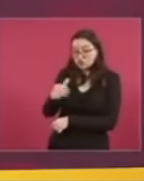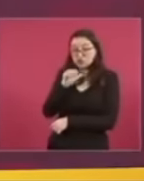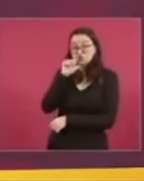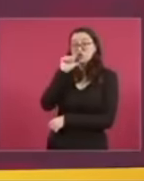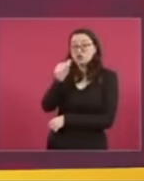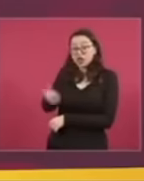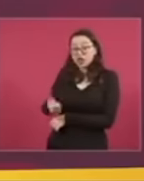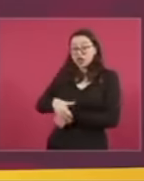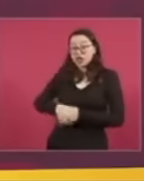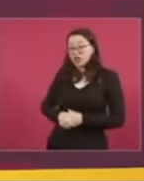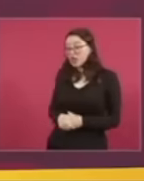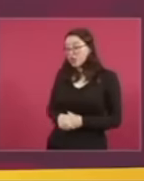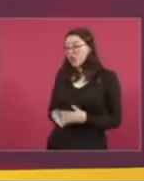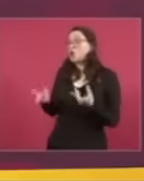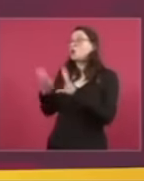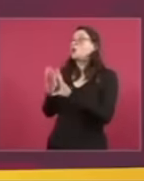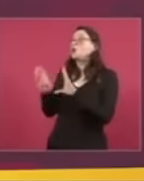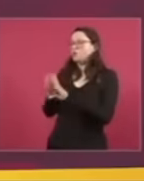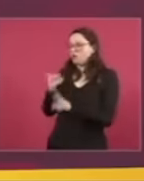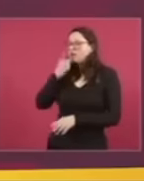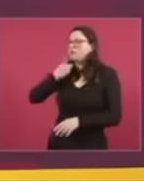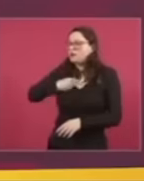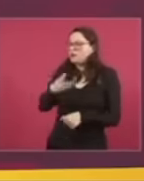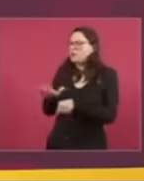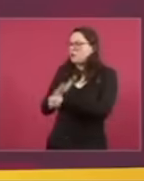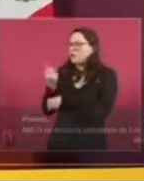y el Consejo de la Judicatura,